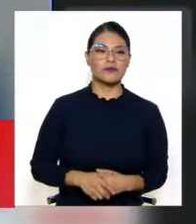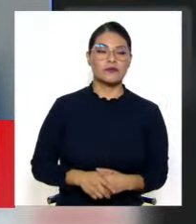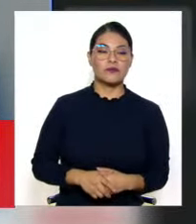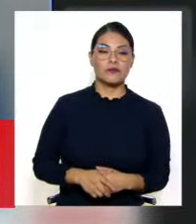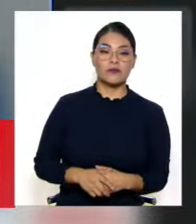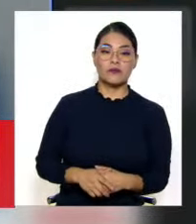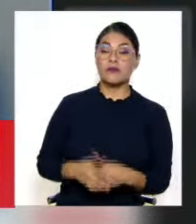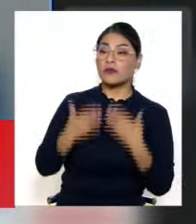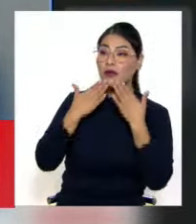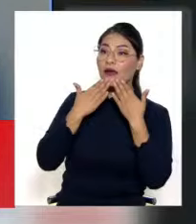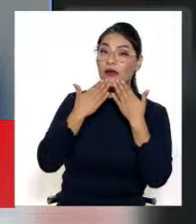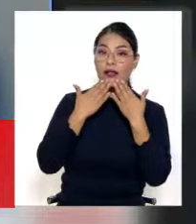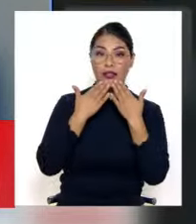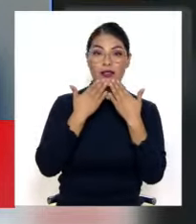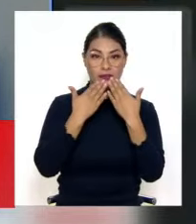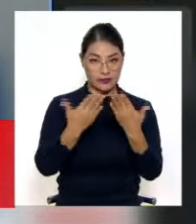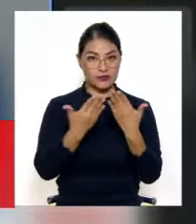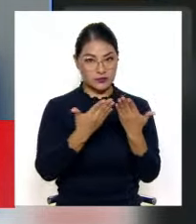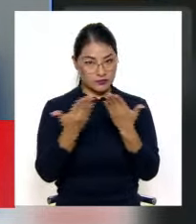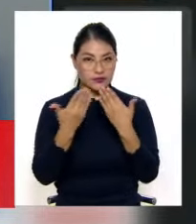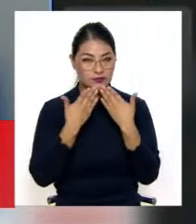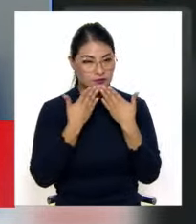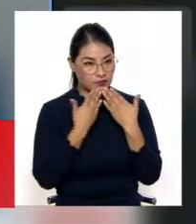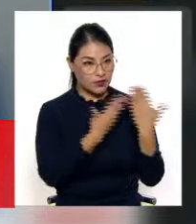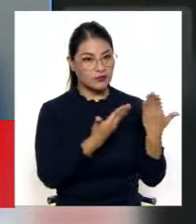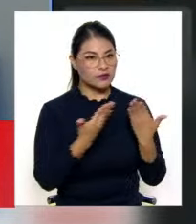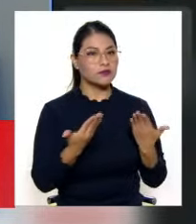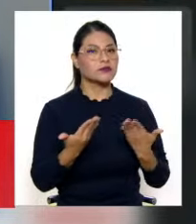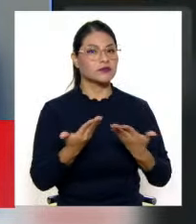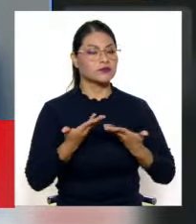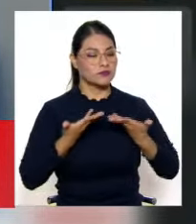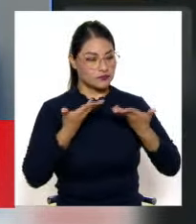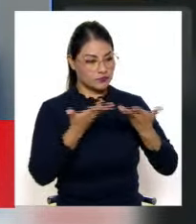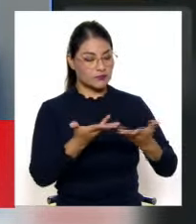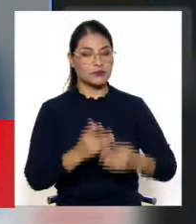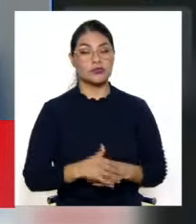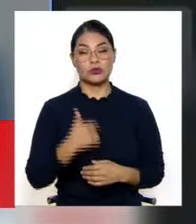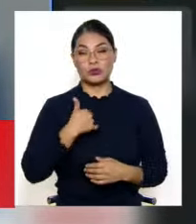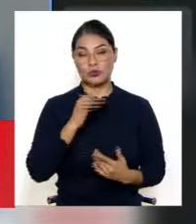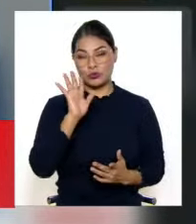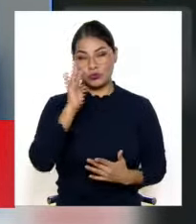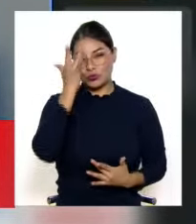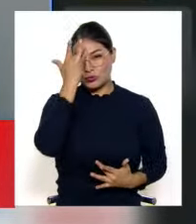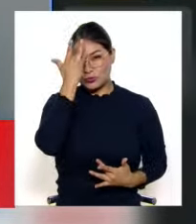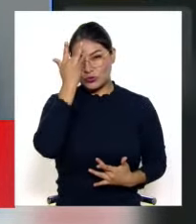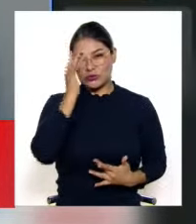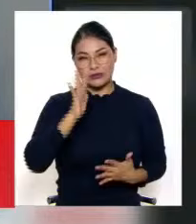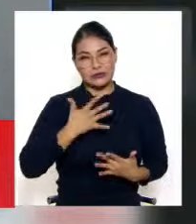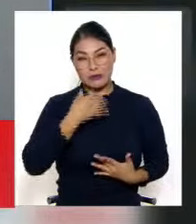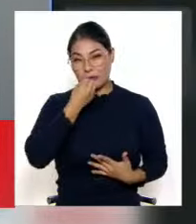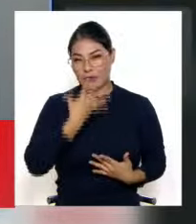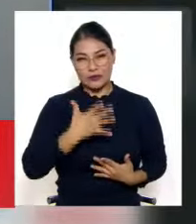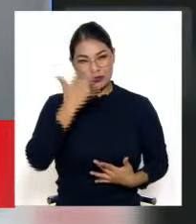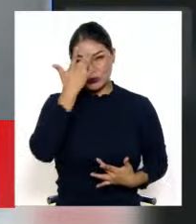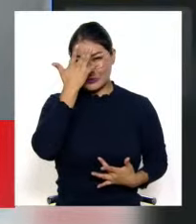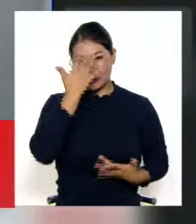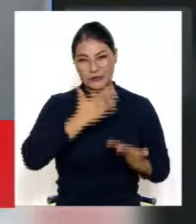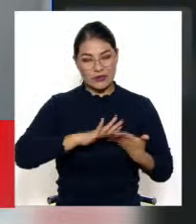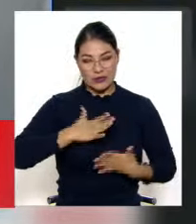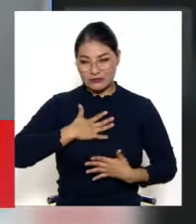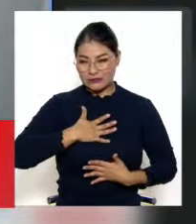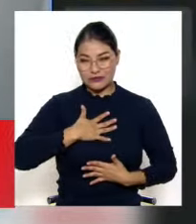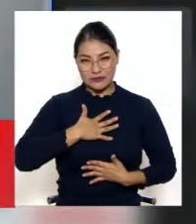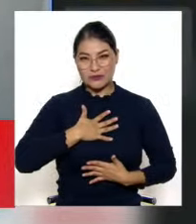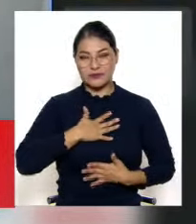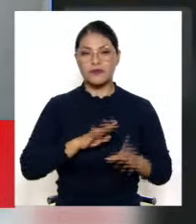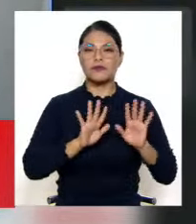por permitirme participar no esty bien de salud pero y quería